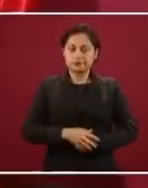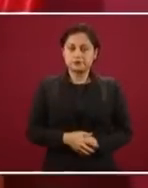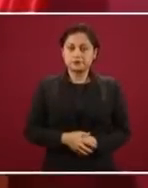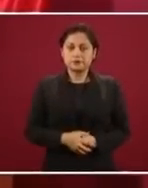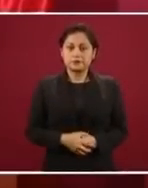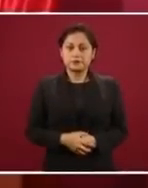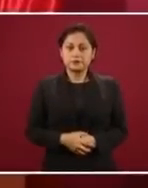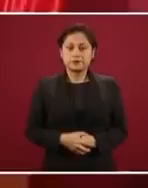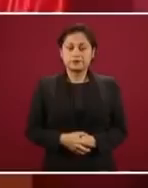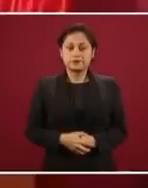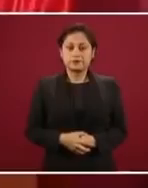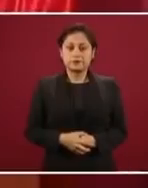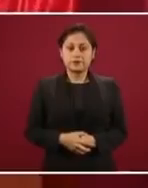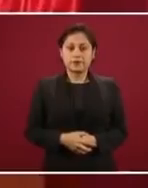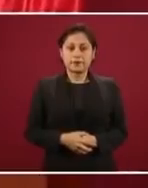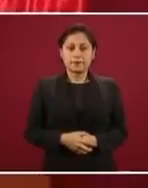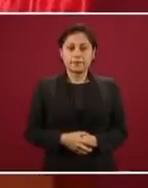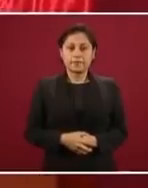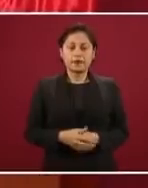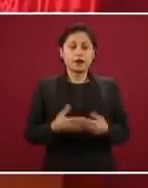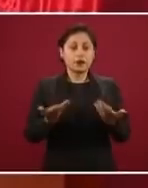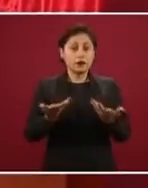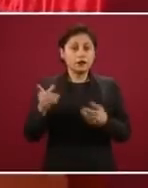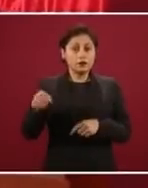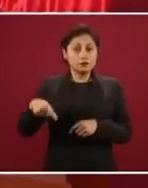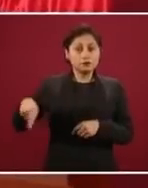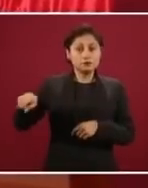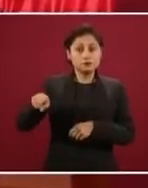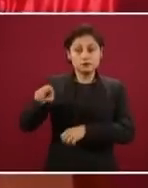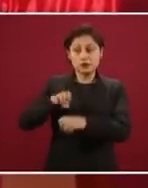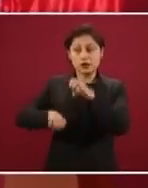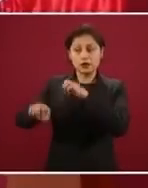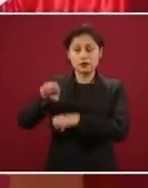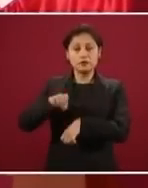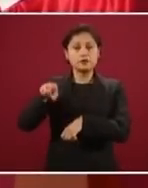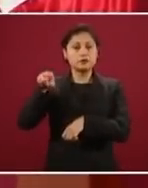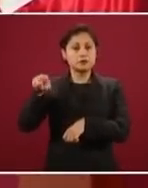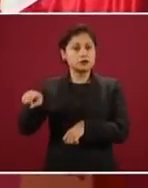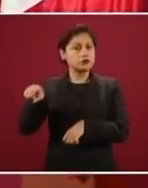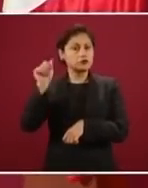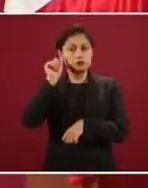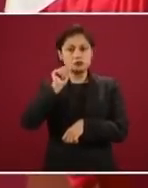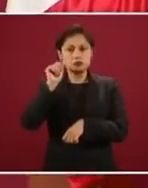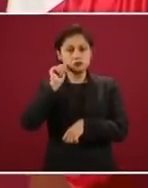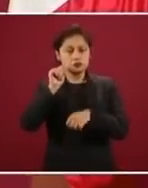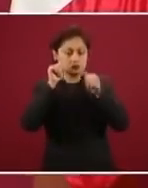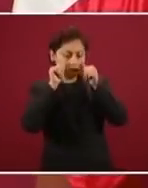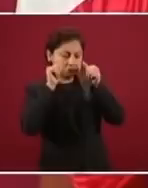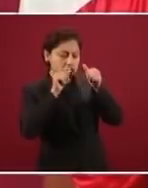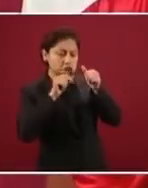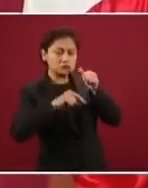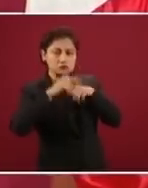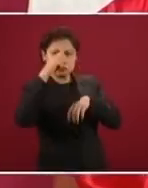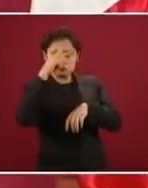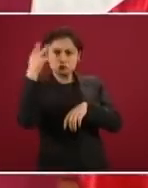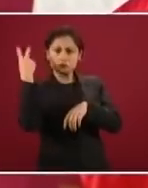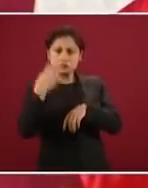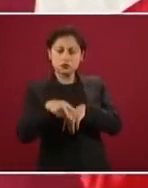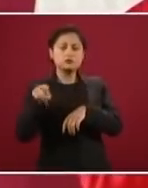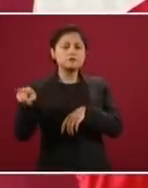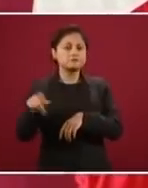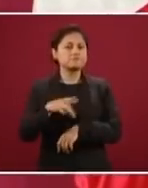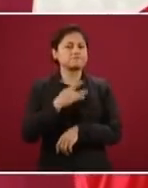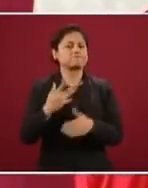mostrado confianza de nuestro país como otras empresas